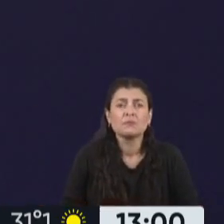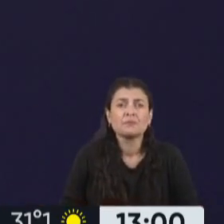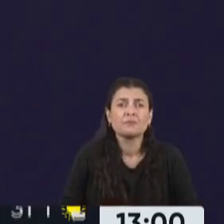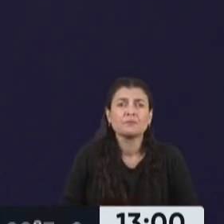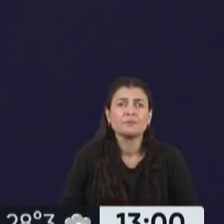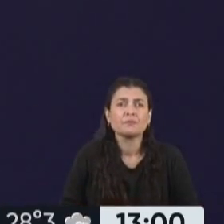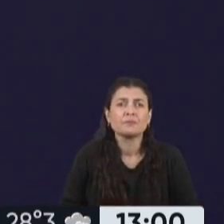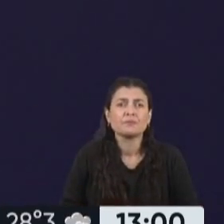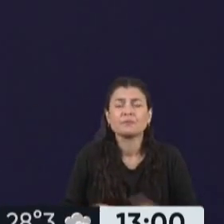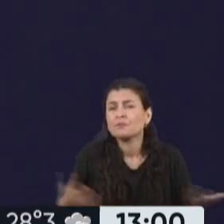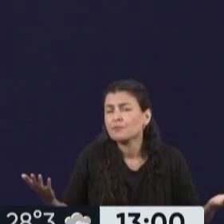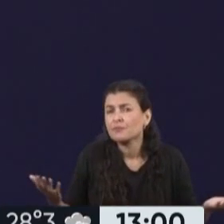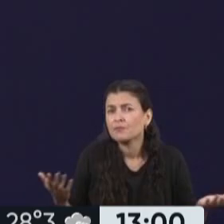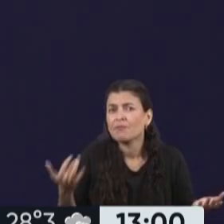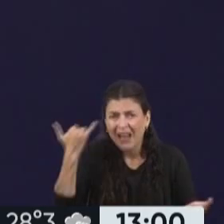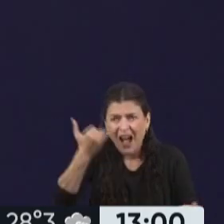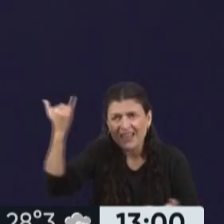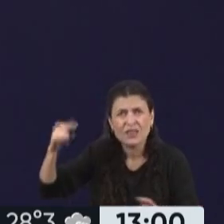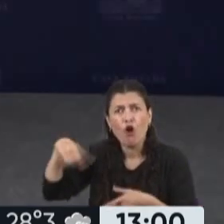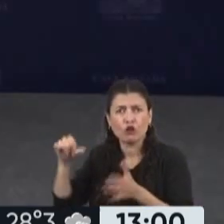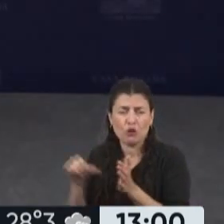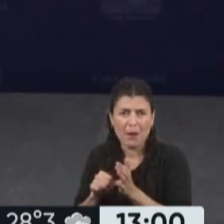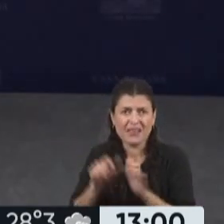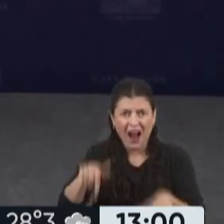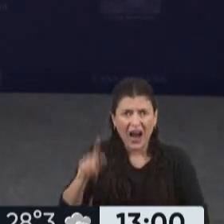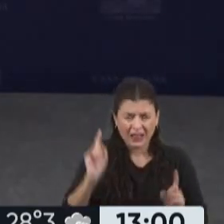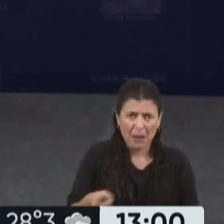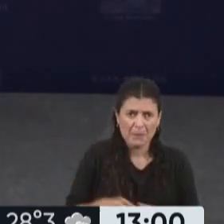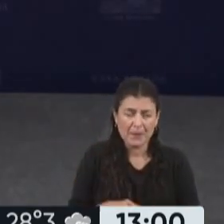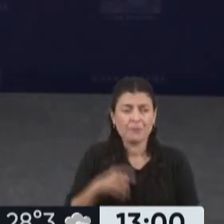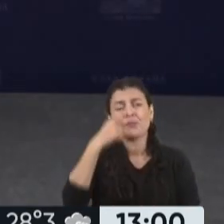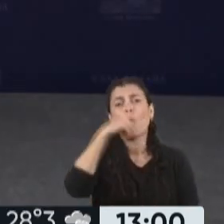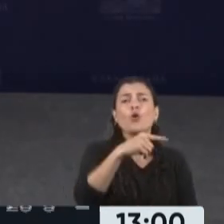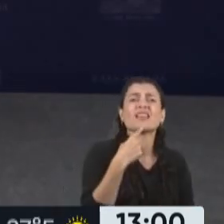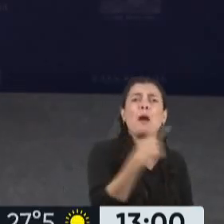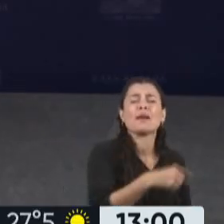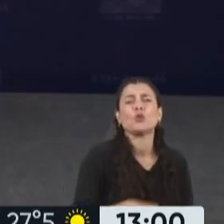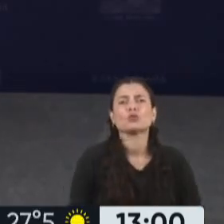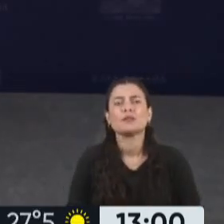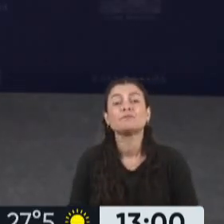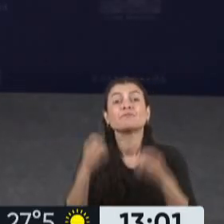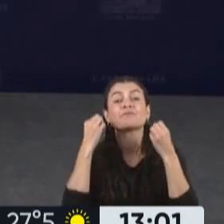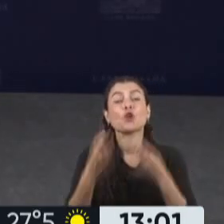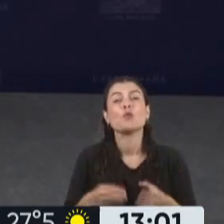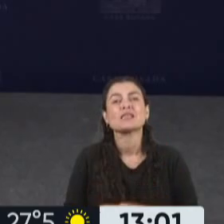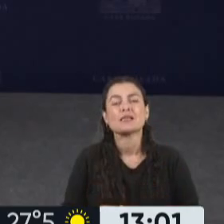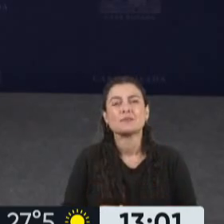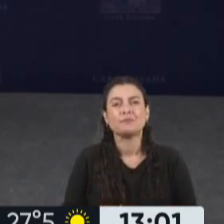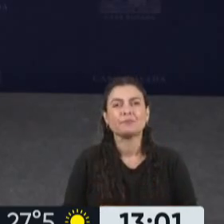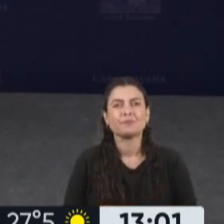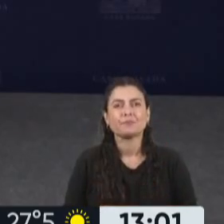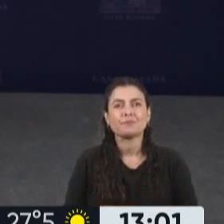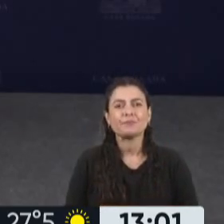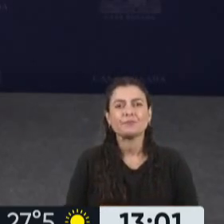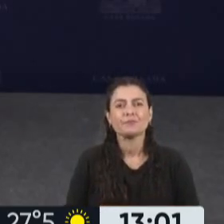efectivamente eso ya existe. Última pregunta. ¿Qué tal, vocero? ¿Cómo está? Muy bien.